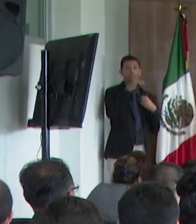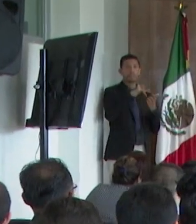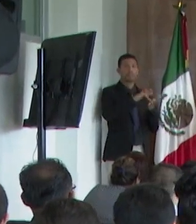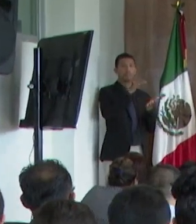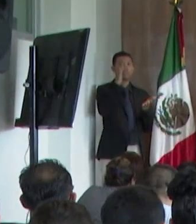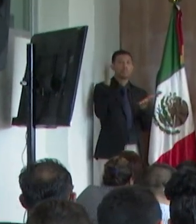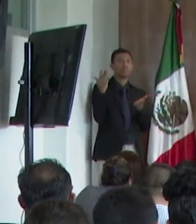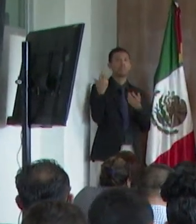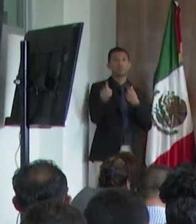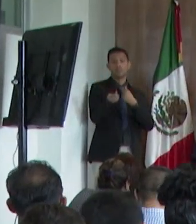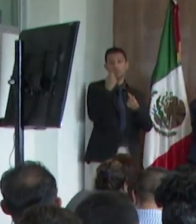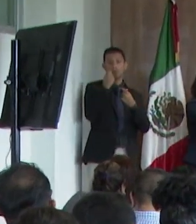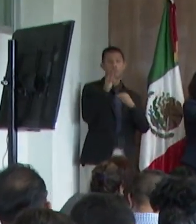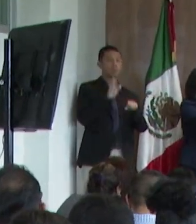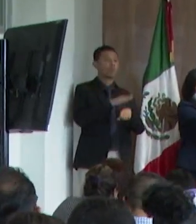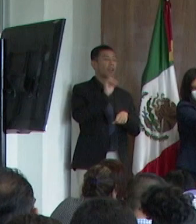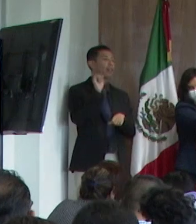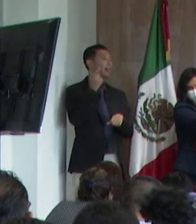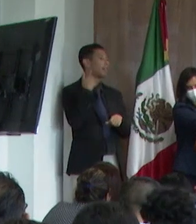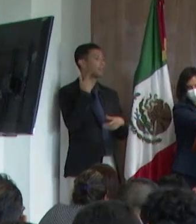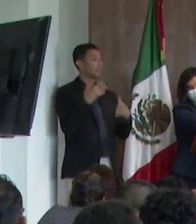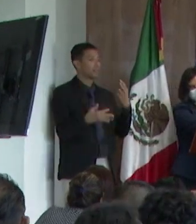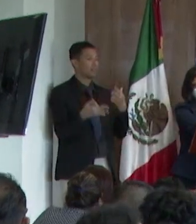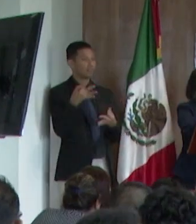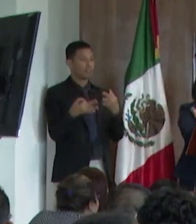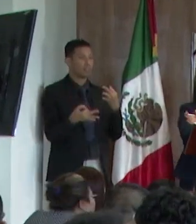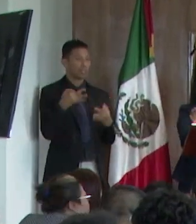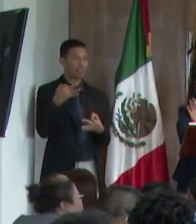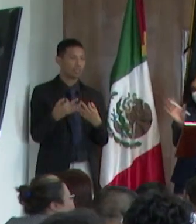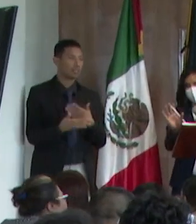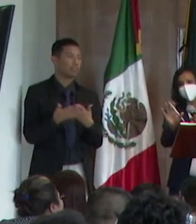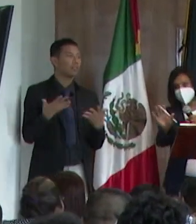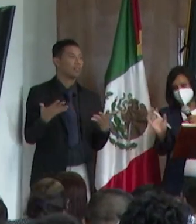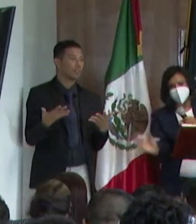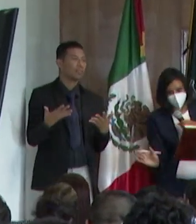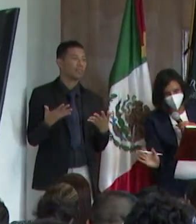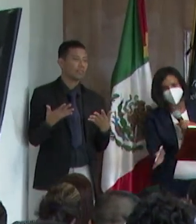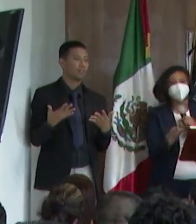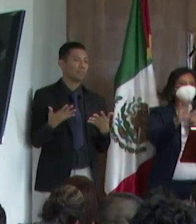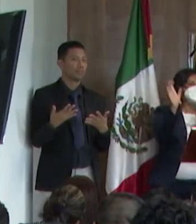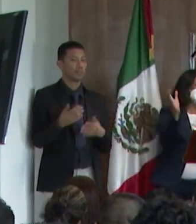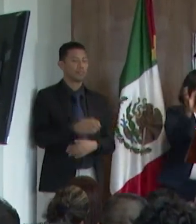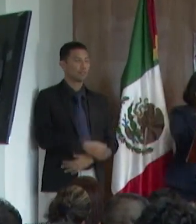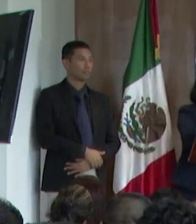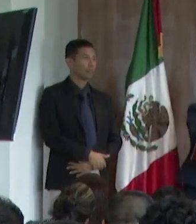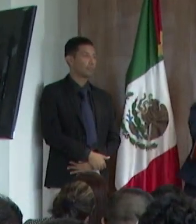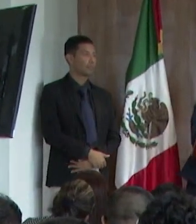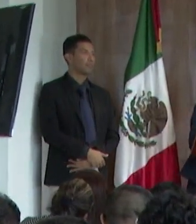En las imágenes, Raúl Espinosa informó para Noticias TVT, Flor García.